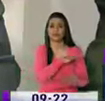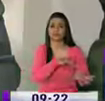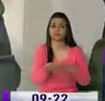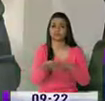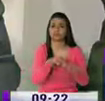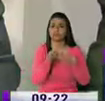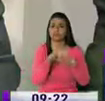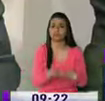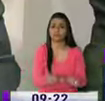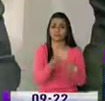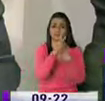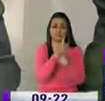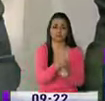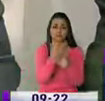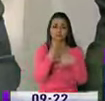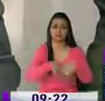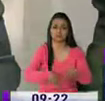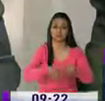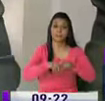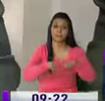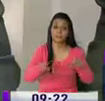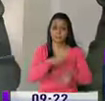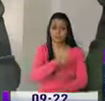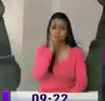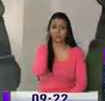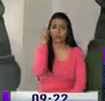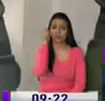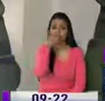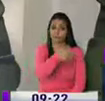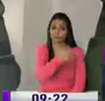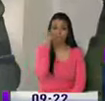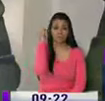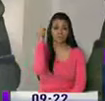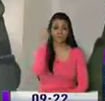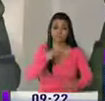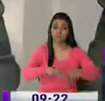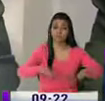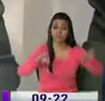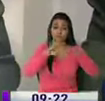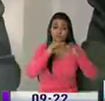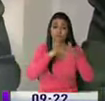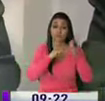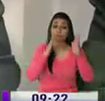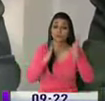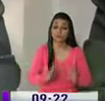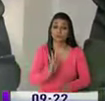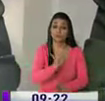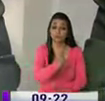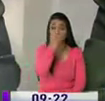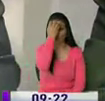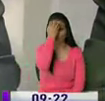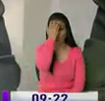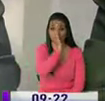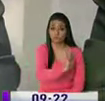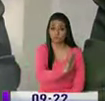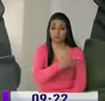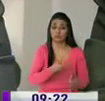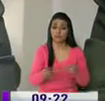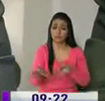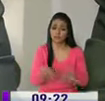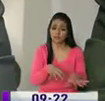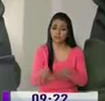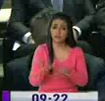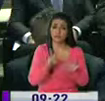vamos a preservar. Evidentemente hay un derecho, que es un derecho fundamental de los estudiantes, de sus clases y la operación normal